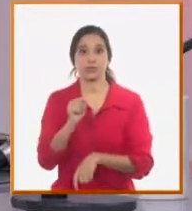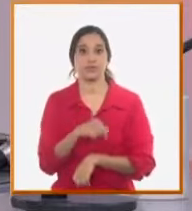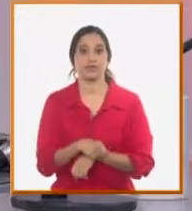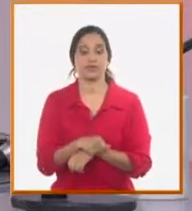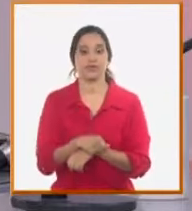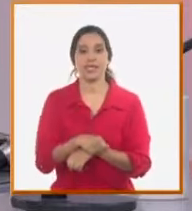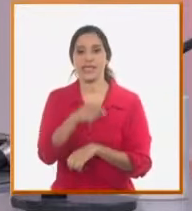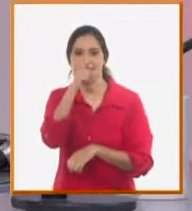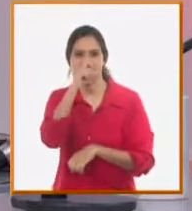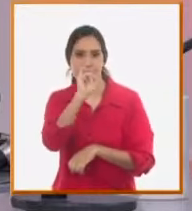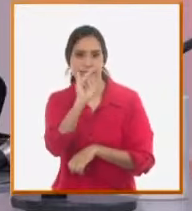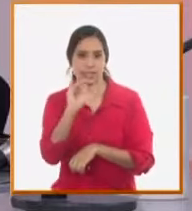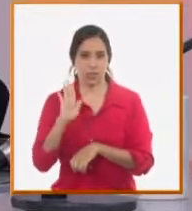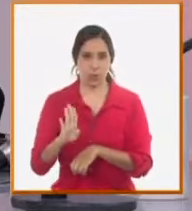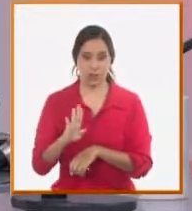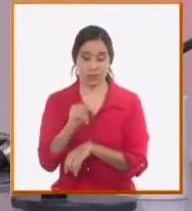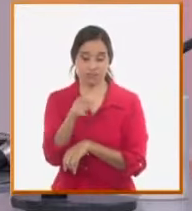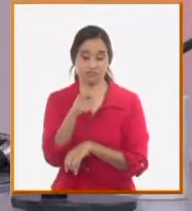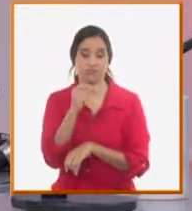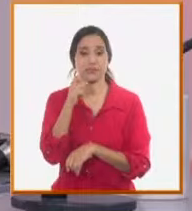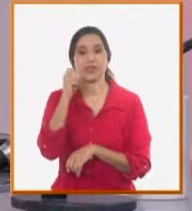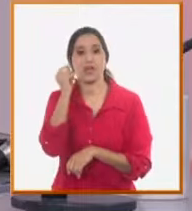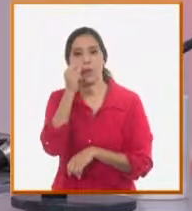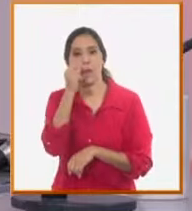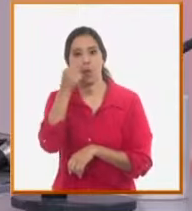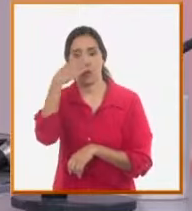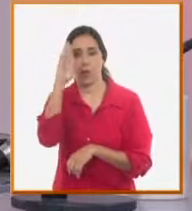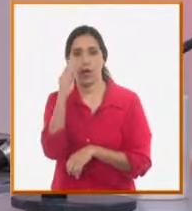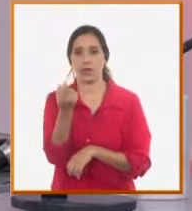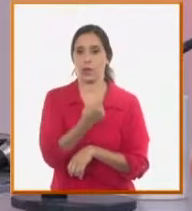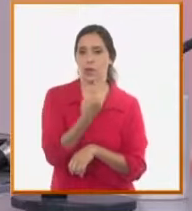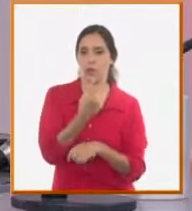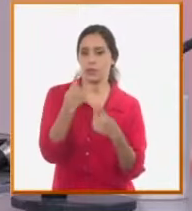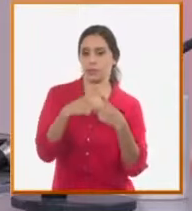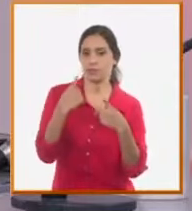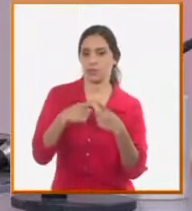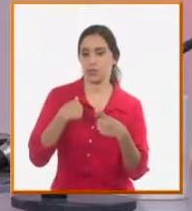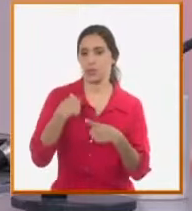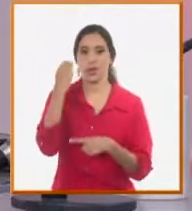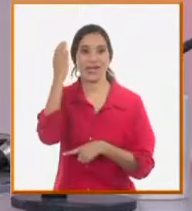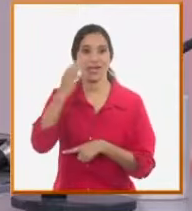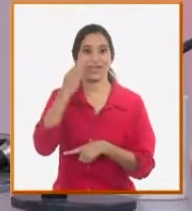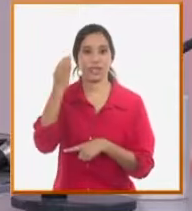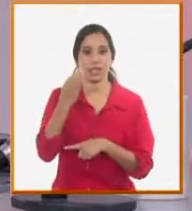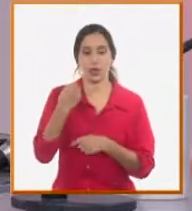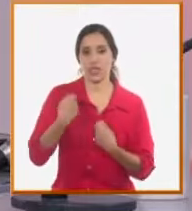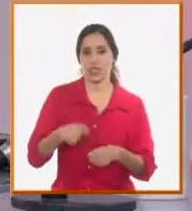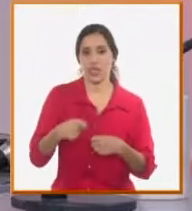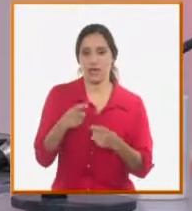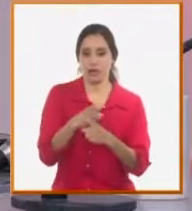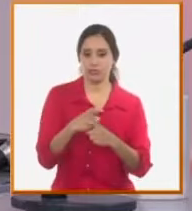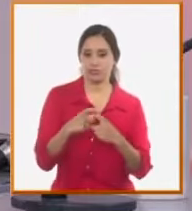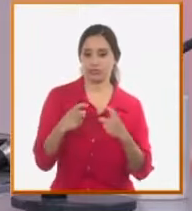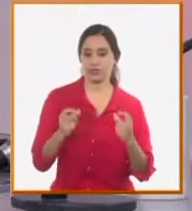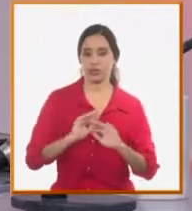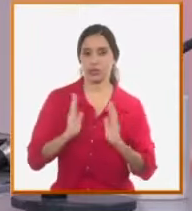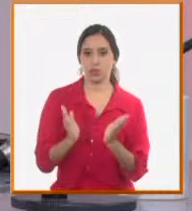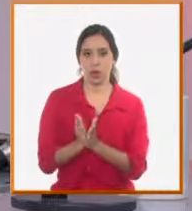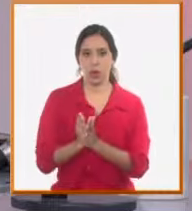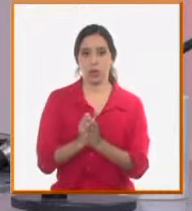se presenta así, dice hace dos comentarios. Uno, soy del criterio que debe seguirse ampliando la cultura de los seguros, así